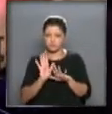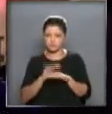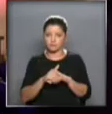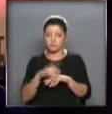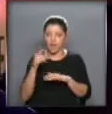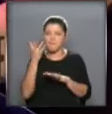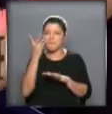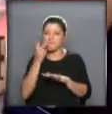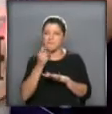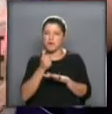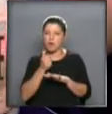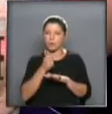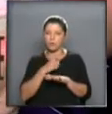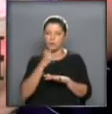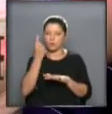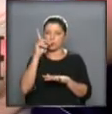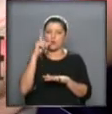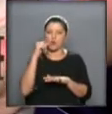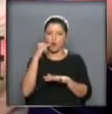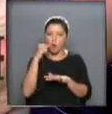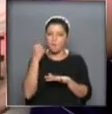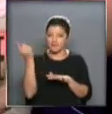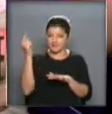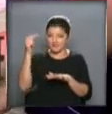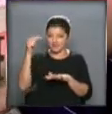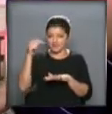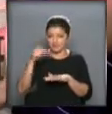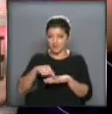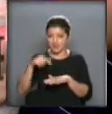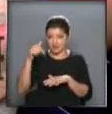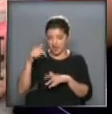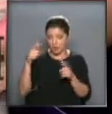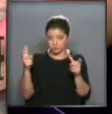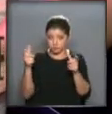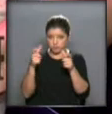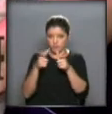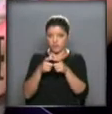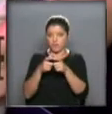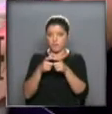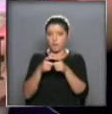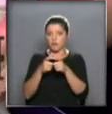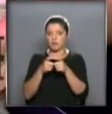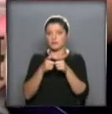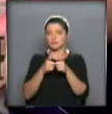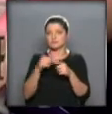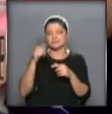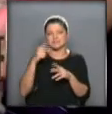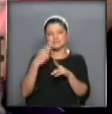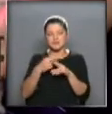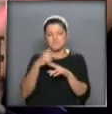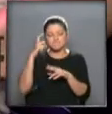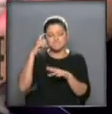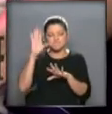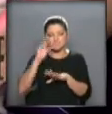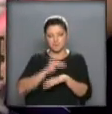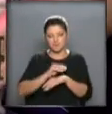Me gusta mucho un señor que nos viene cuando hay esos encuentros que vamos y hacemos. No me acuerdo el nombre ahora, pero